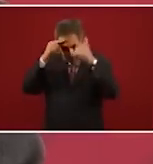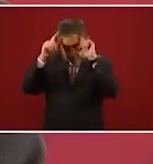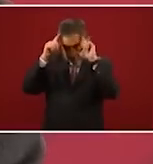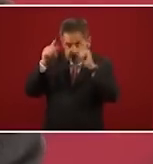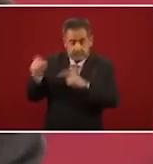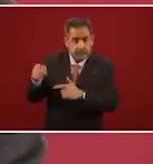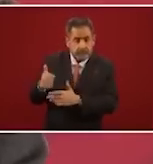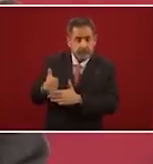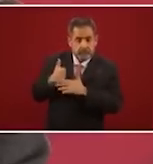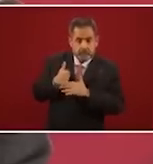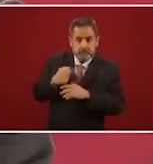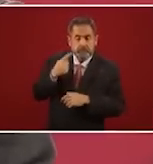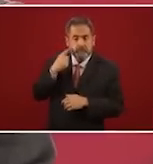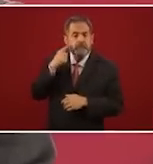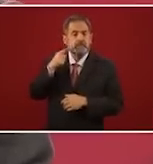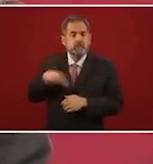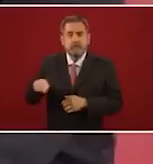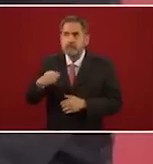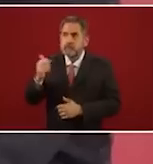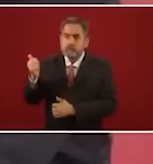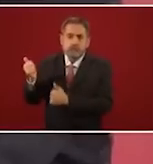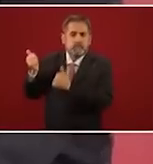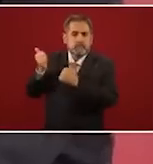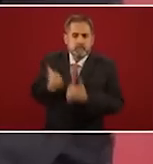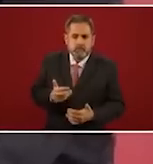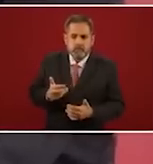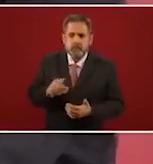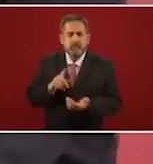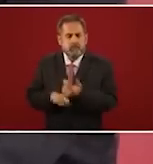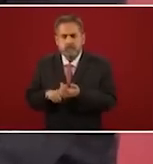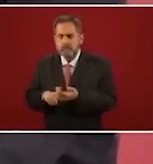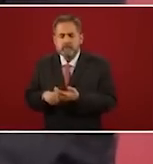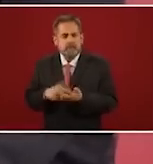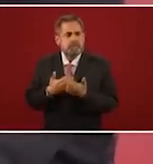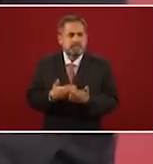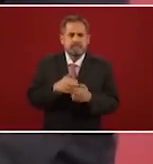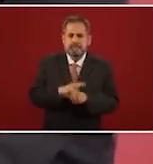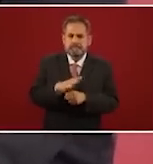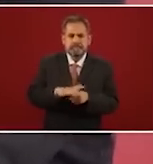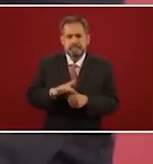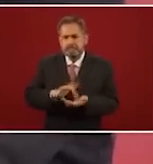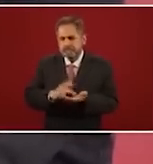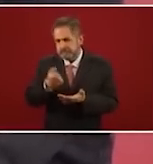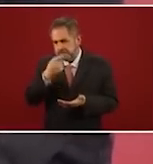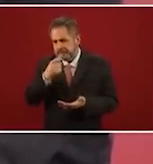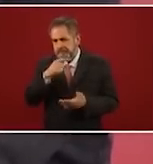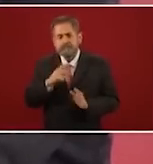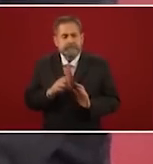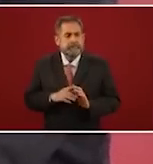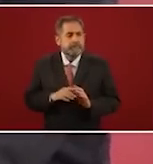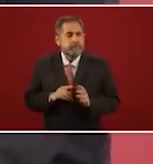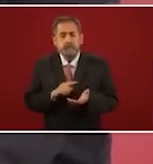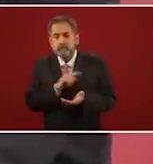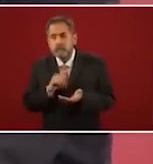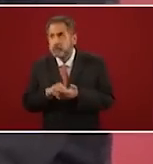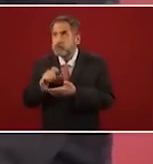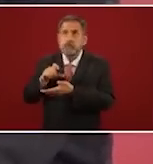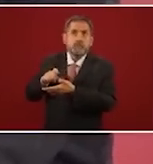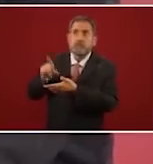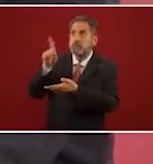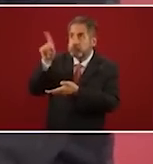ayude para traer estos insumos donde se consigan